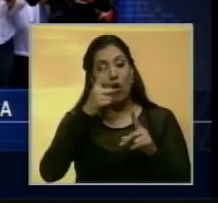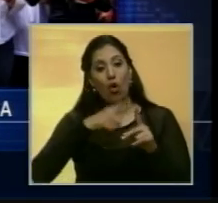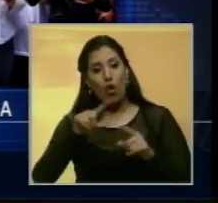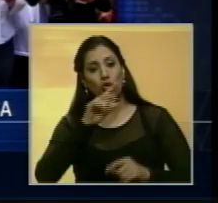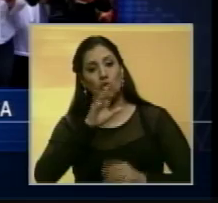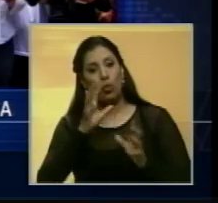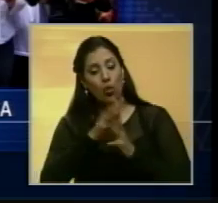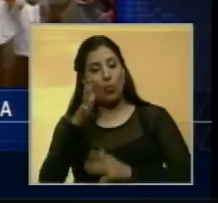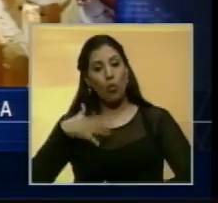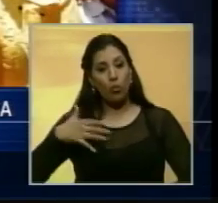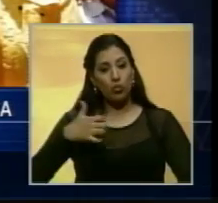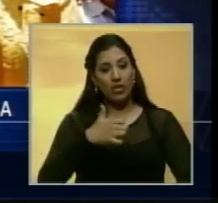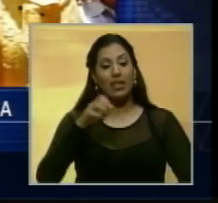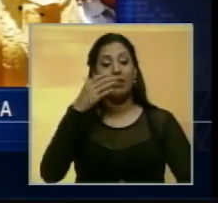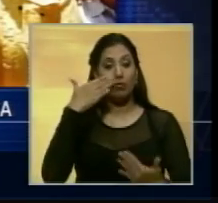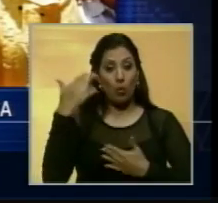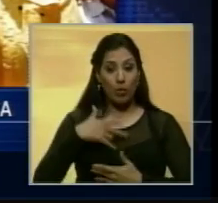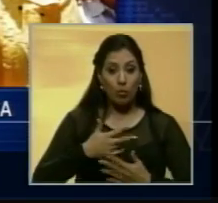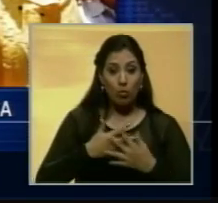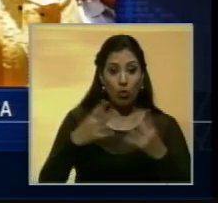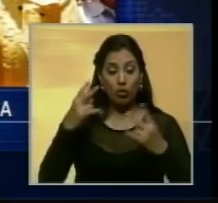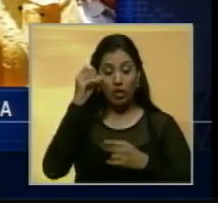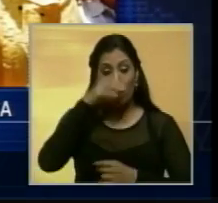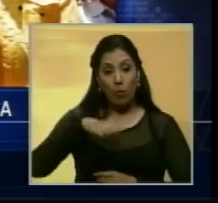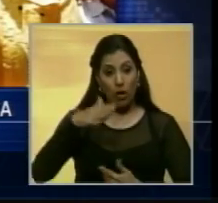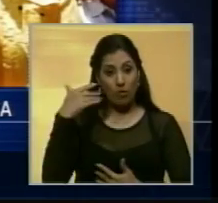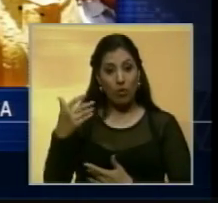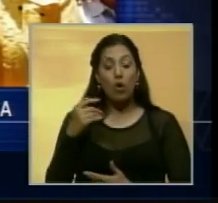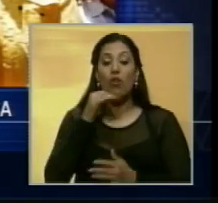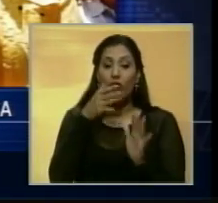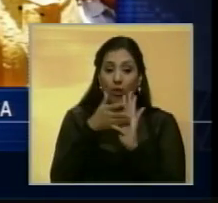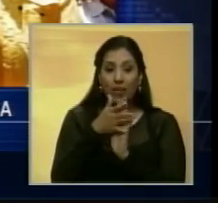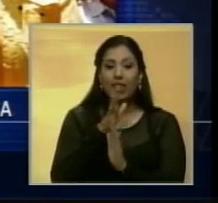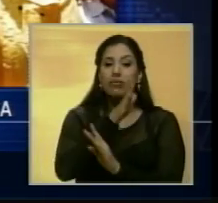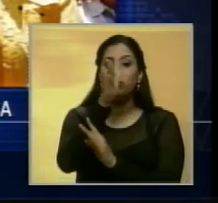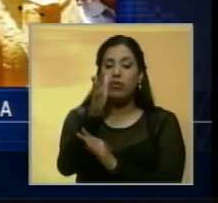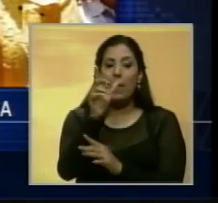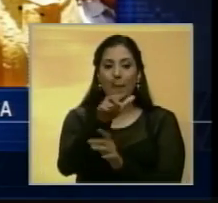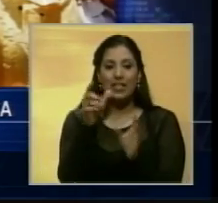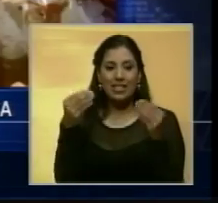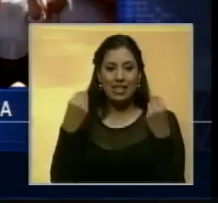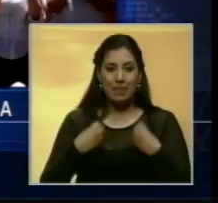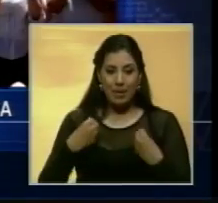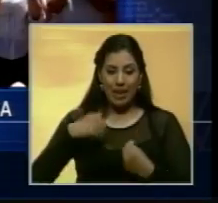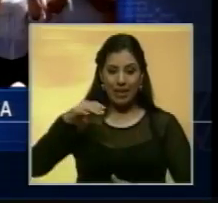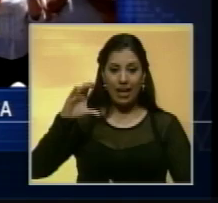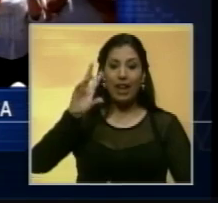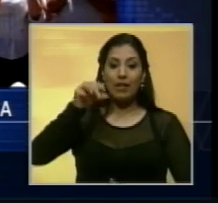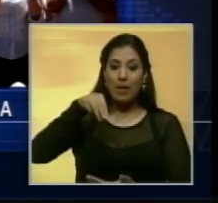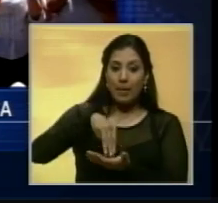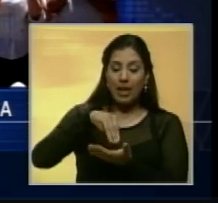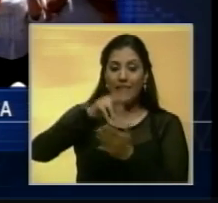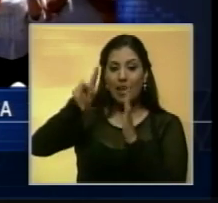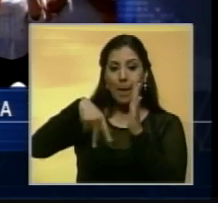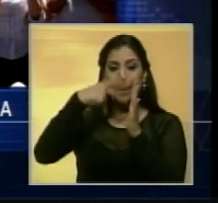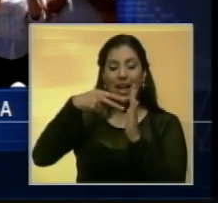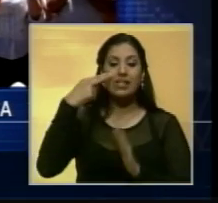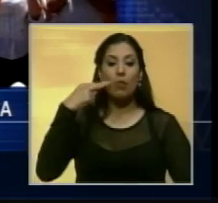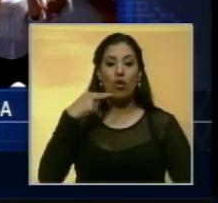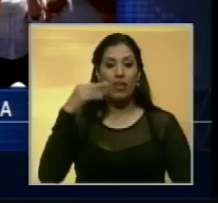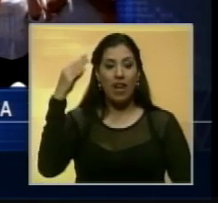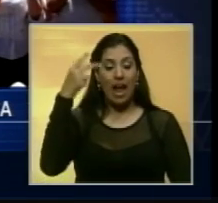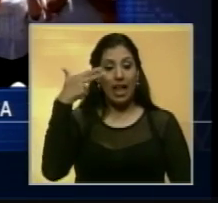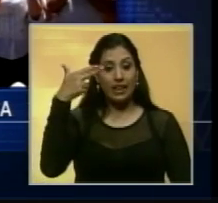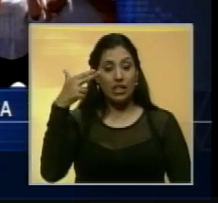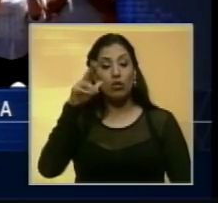de la unidad, el dirigente nacional de Voluntad Popular, David Smolansky, se dirigió a los vecinos de Caracas y Miranda desde la Plaza Bolívar de El